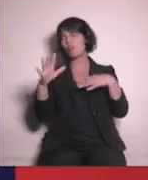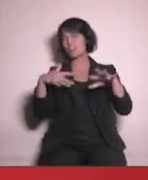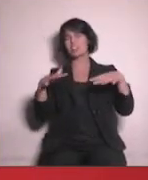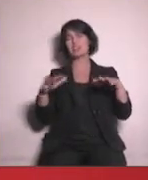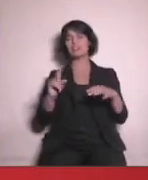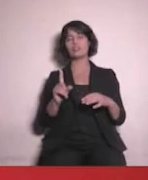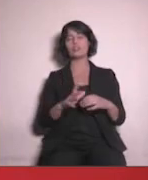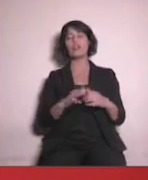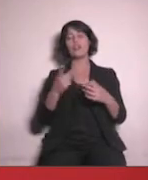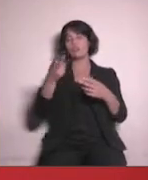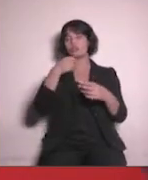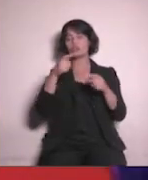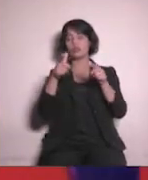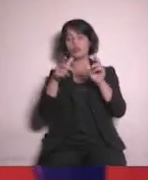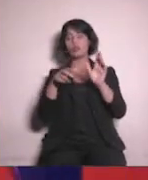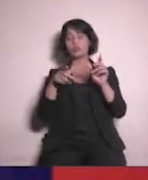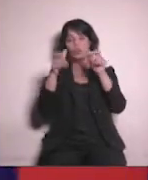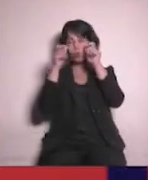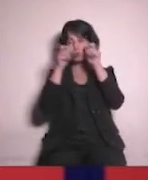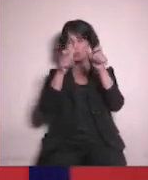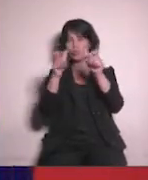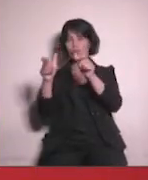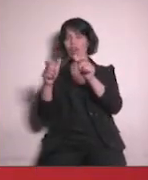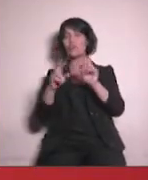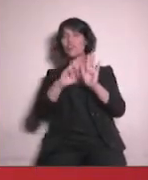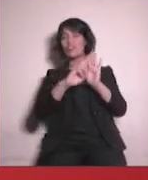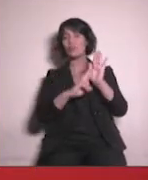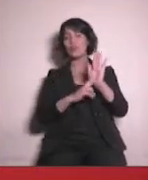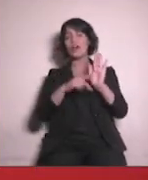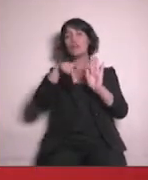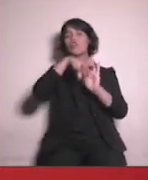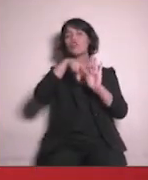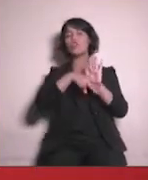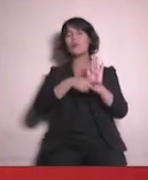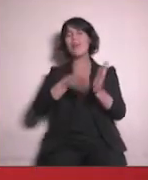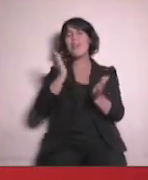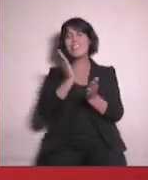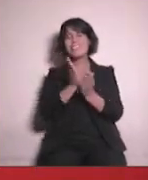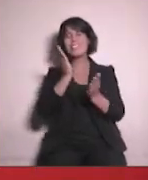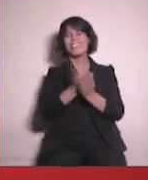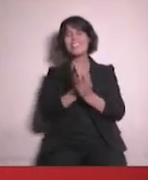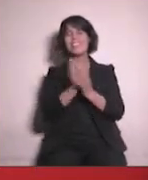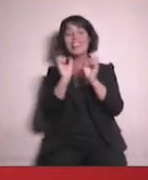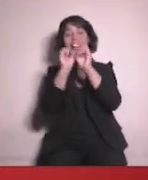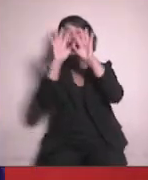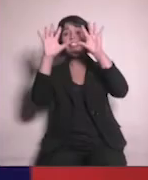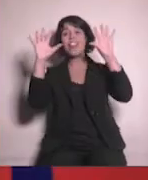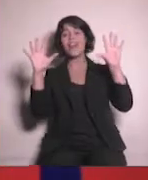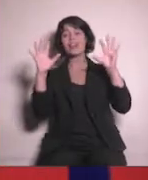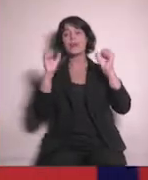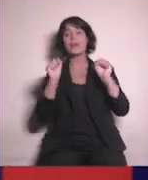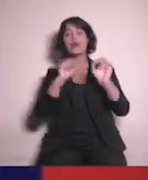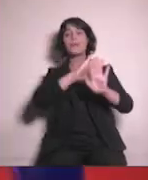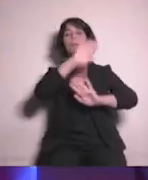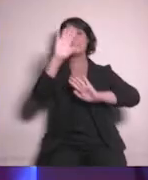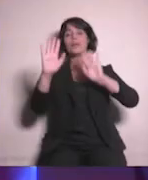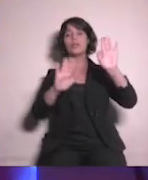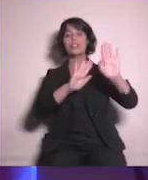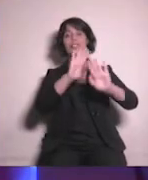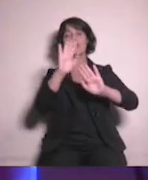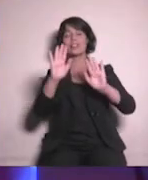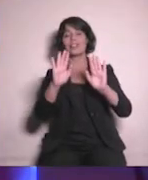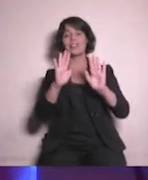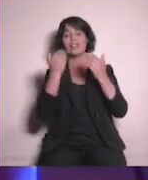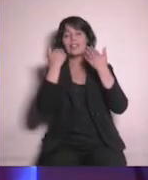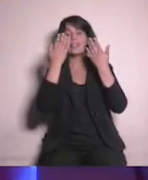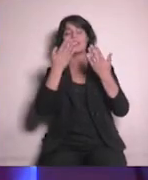tenemos una set de normas muy estrictas, muy claras, de manera tal de proteger y